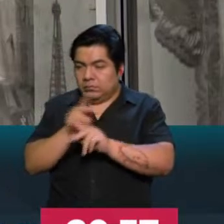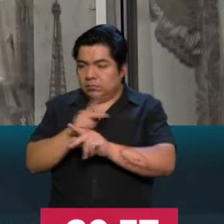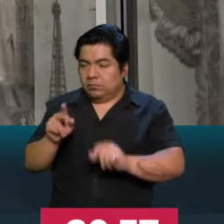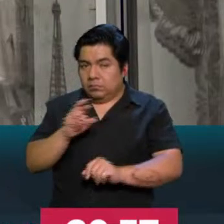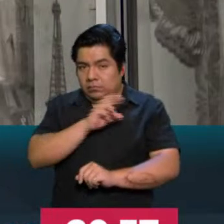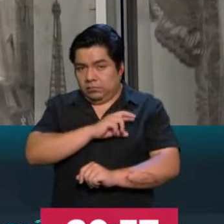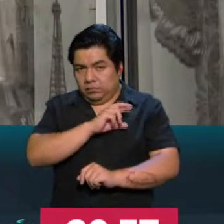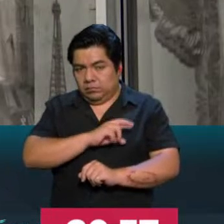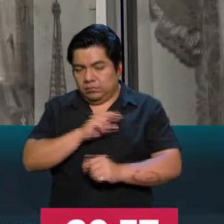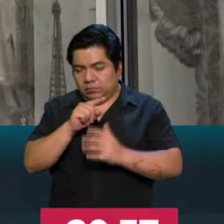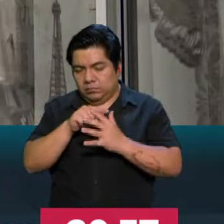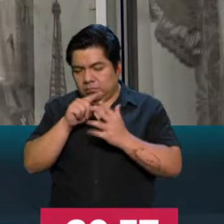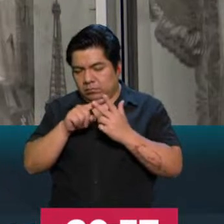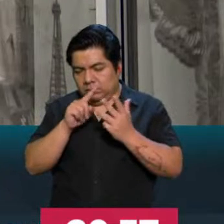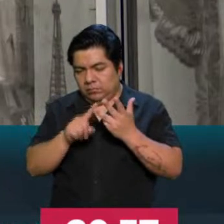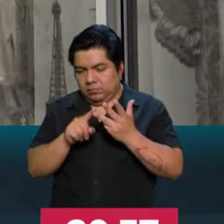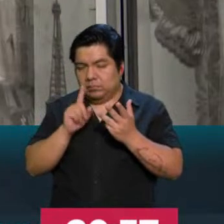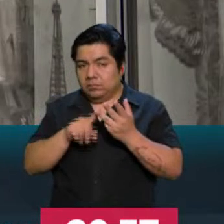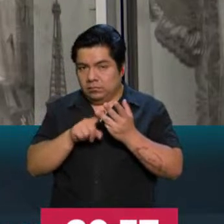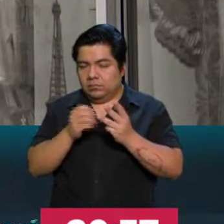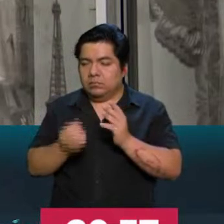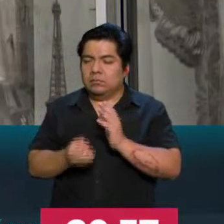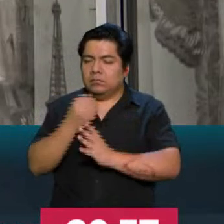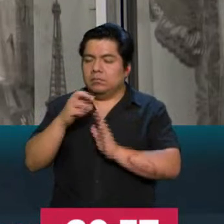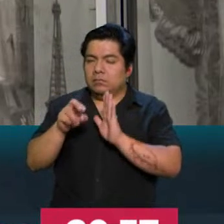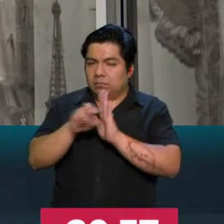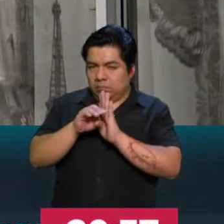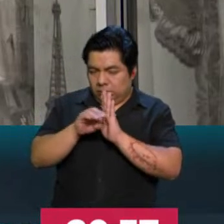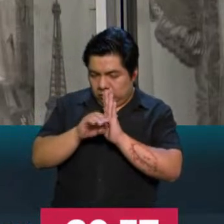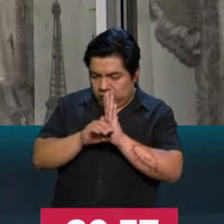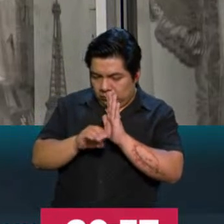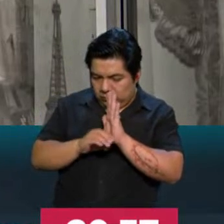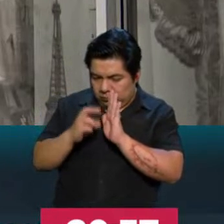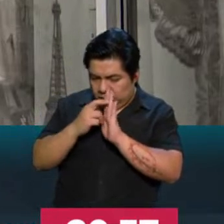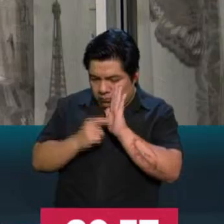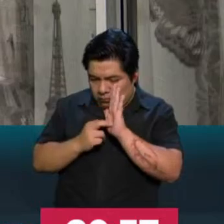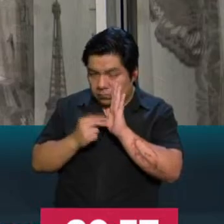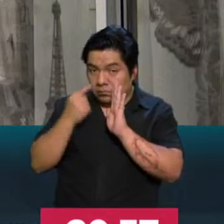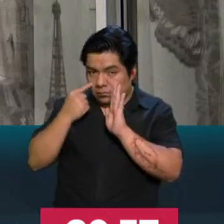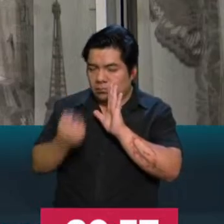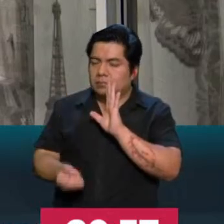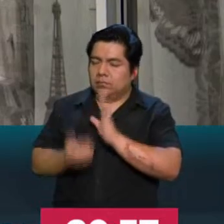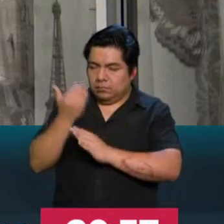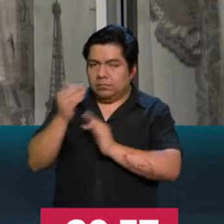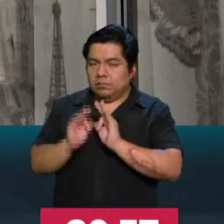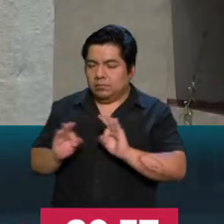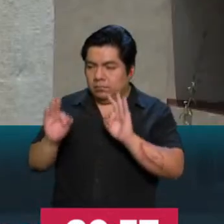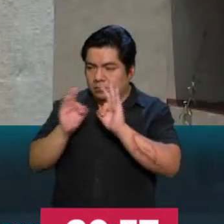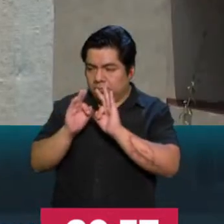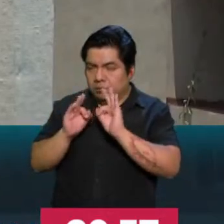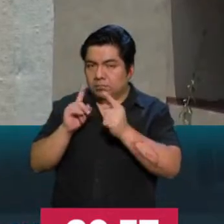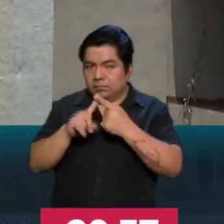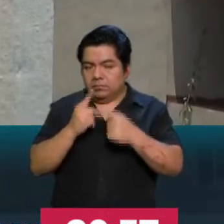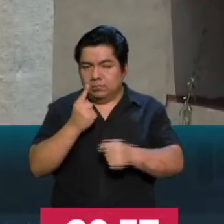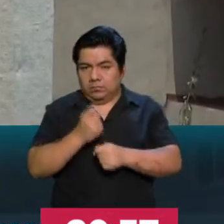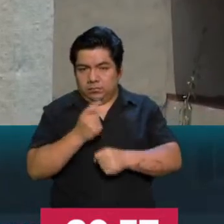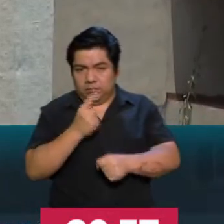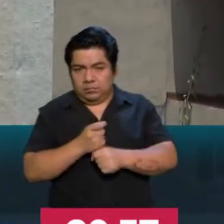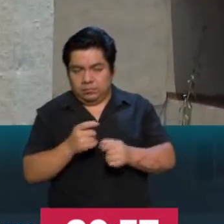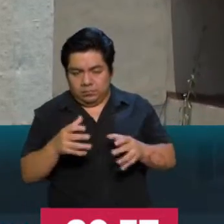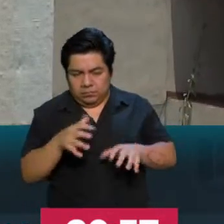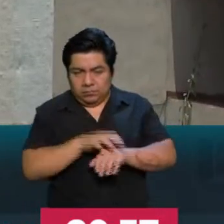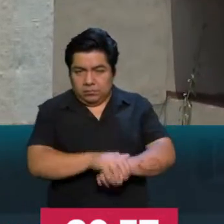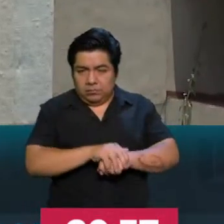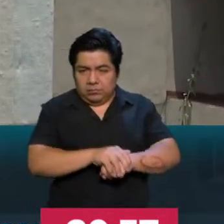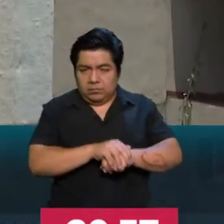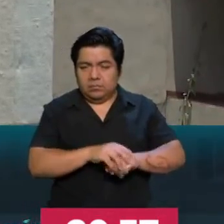en arrendamiento, pero también nuevas medidas muy importantes. La primera es afianzar lo que ya